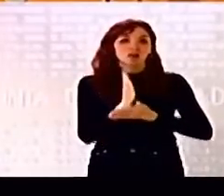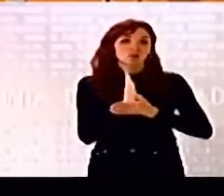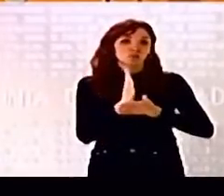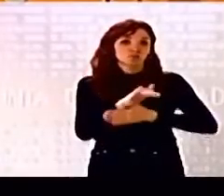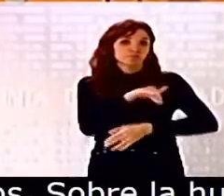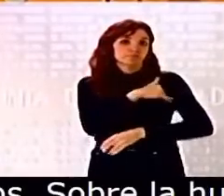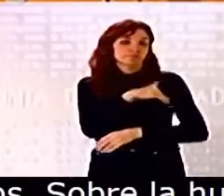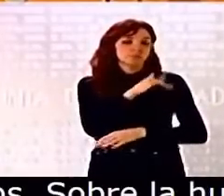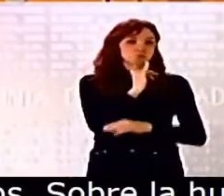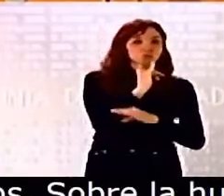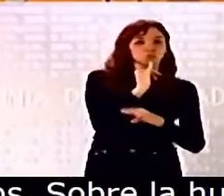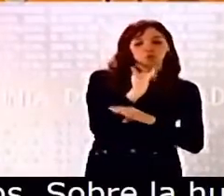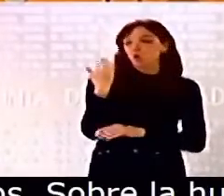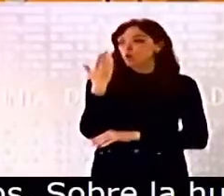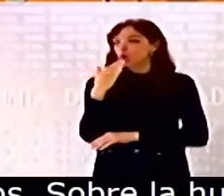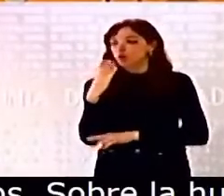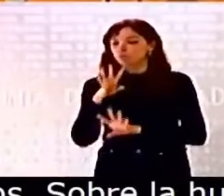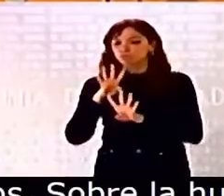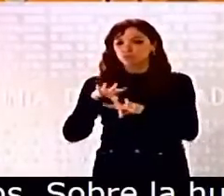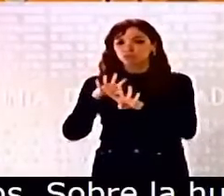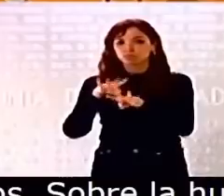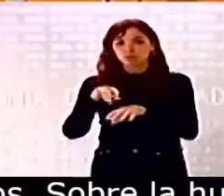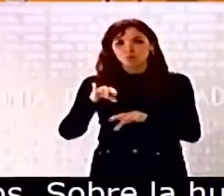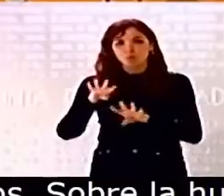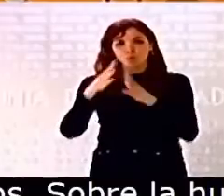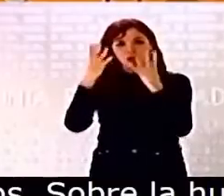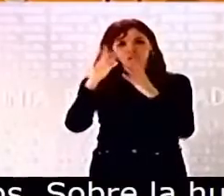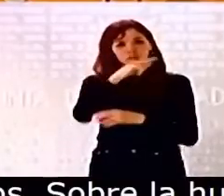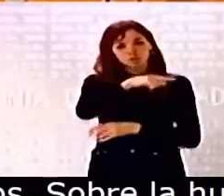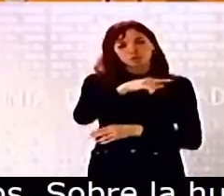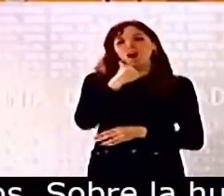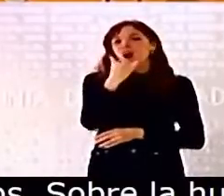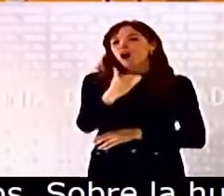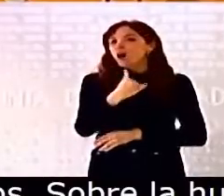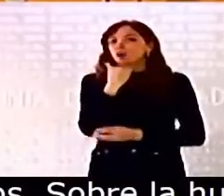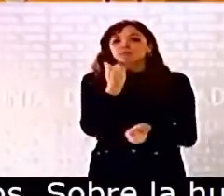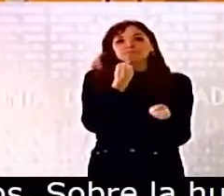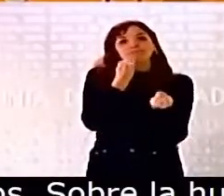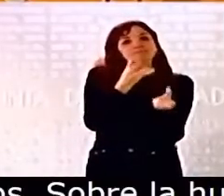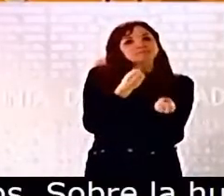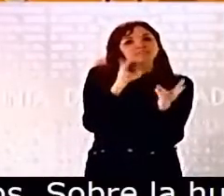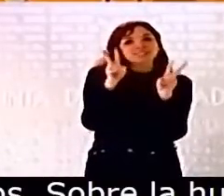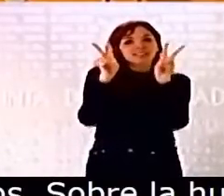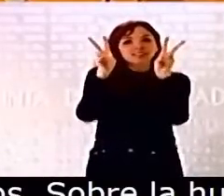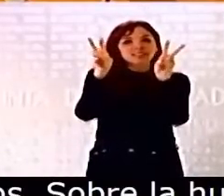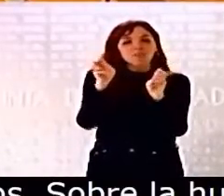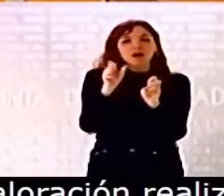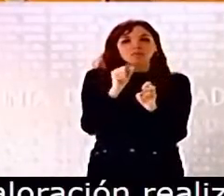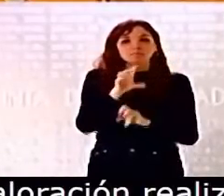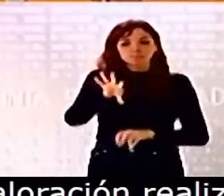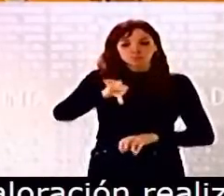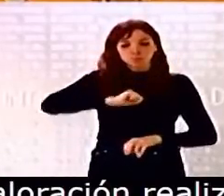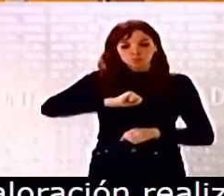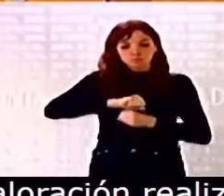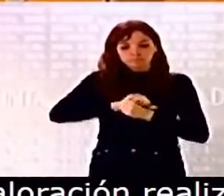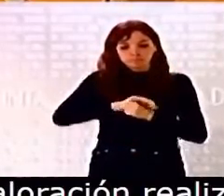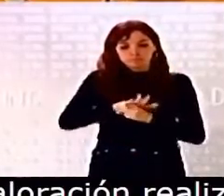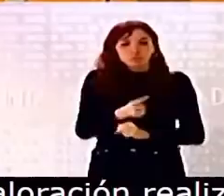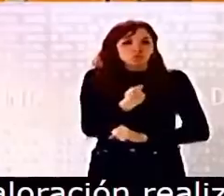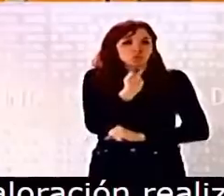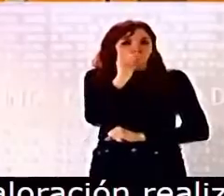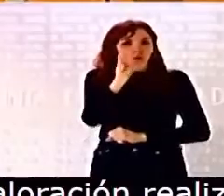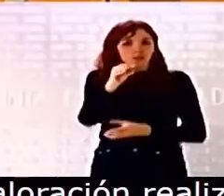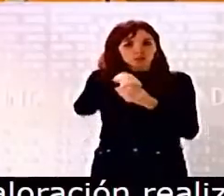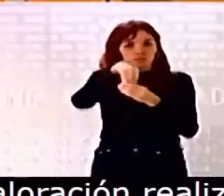entre colegios. ¿Qué valoración realiza? Si tiene alguna información sobre el número de contagiados que se están produciendo